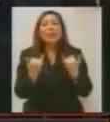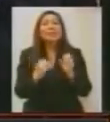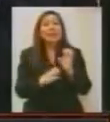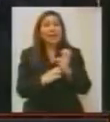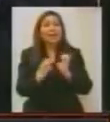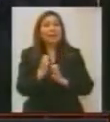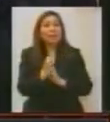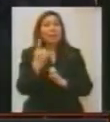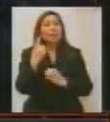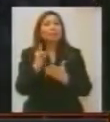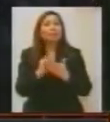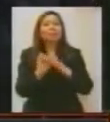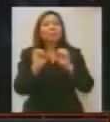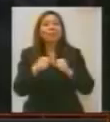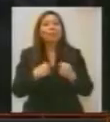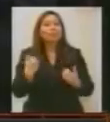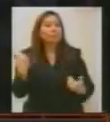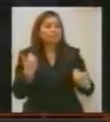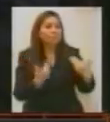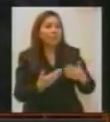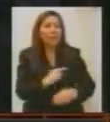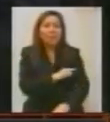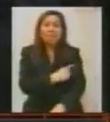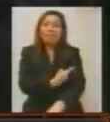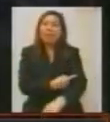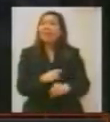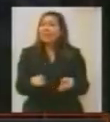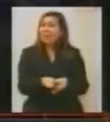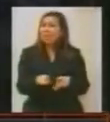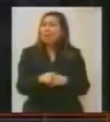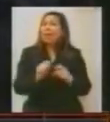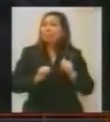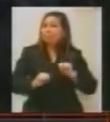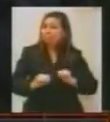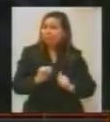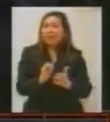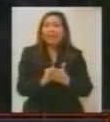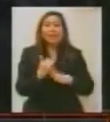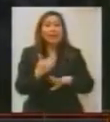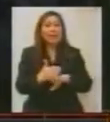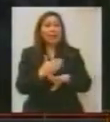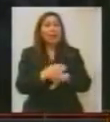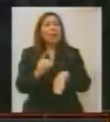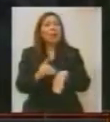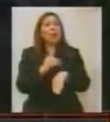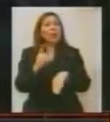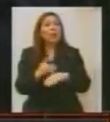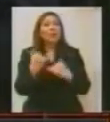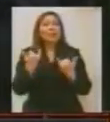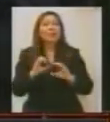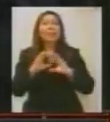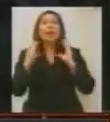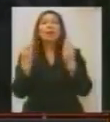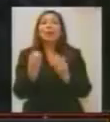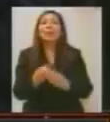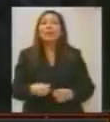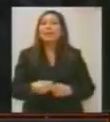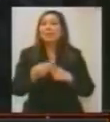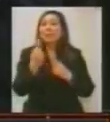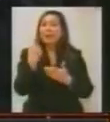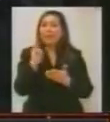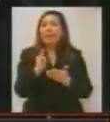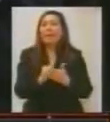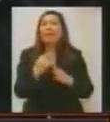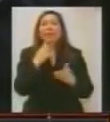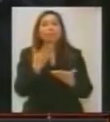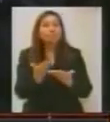etapa, contribuir con el fortalecimiento también de las acciones que está desarrollando el Congreso de la República, especialmente